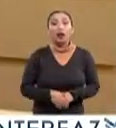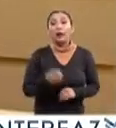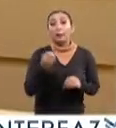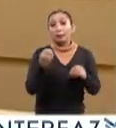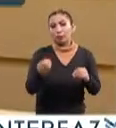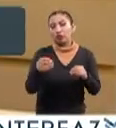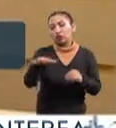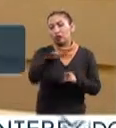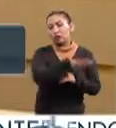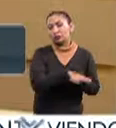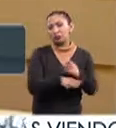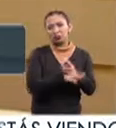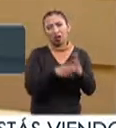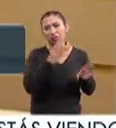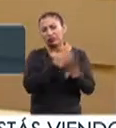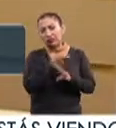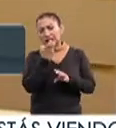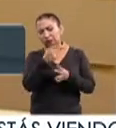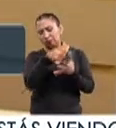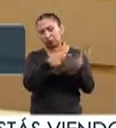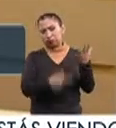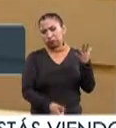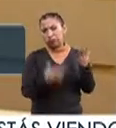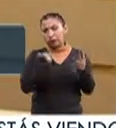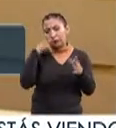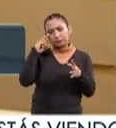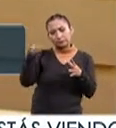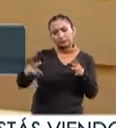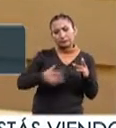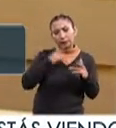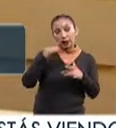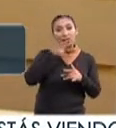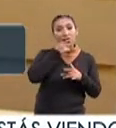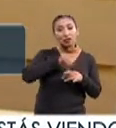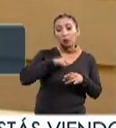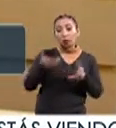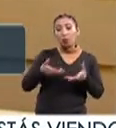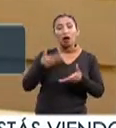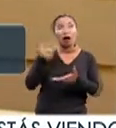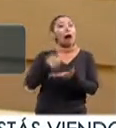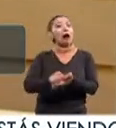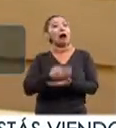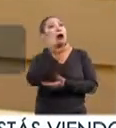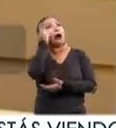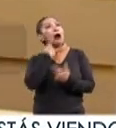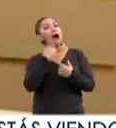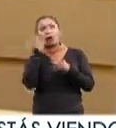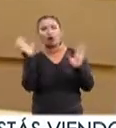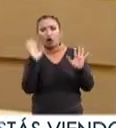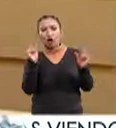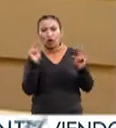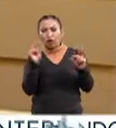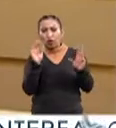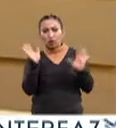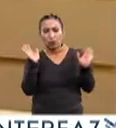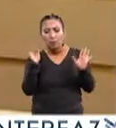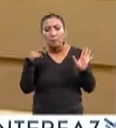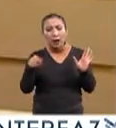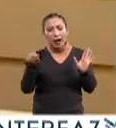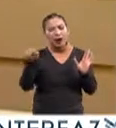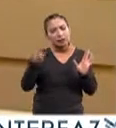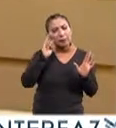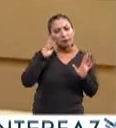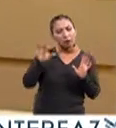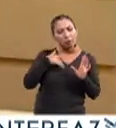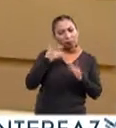Muchos factores que crean esto, ¿no? Y síntomas. No es que un niño esté tirado en la cama y no se quiera parar, pero tiene